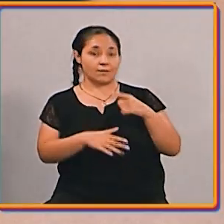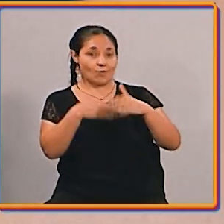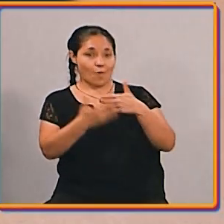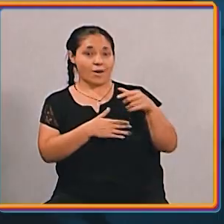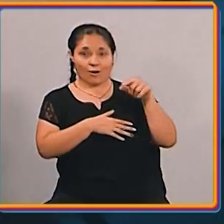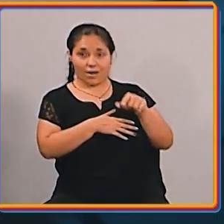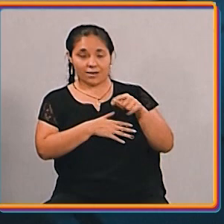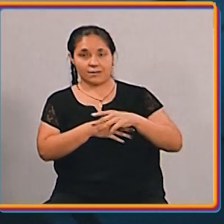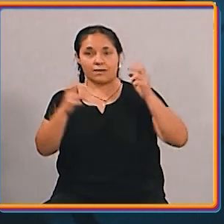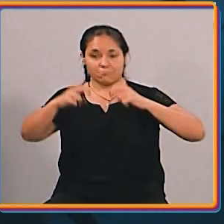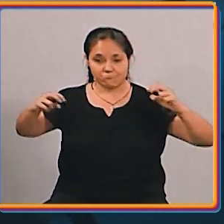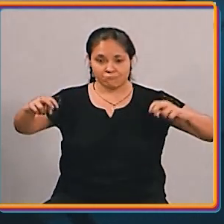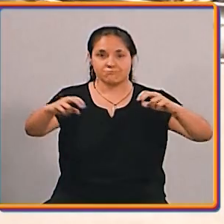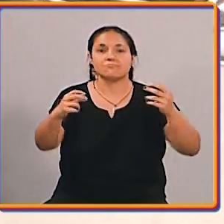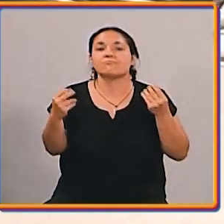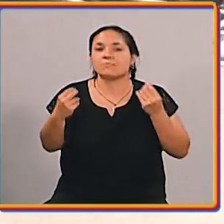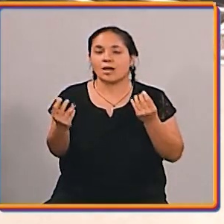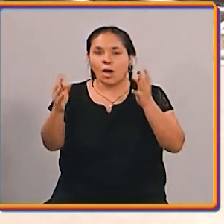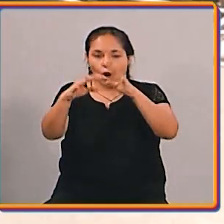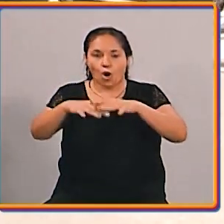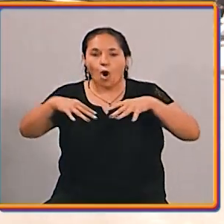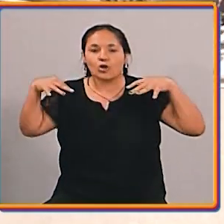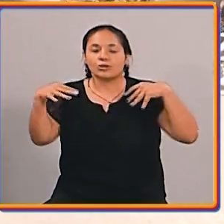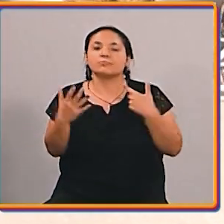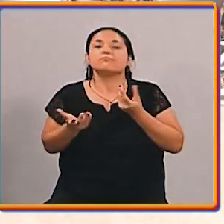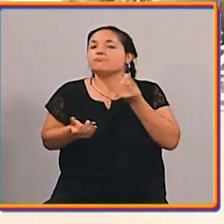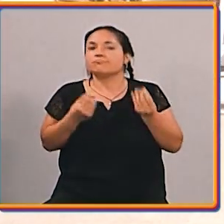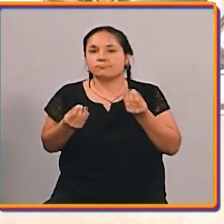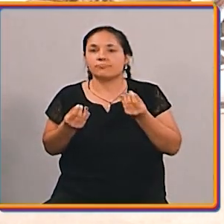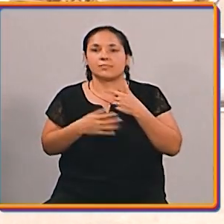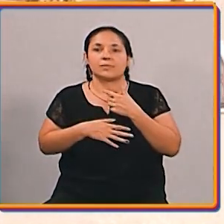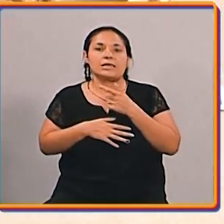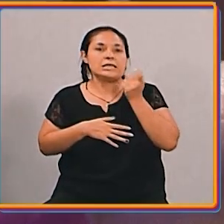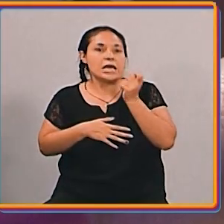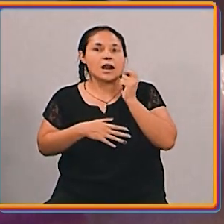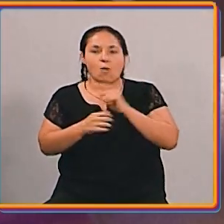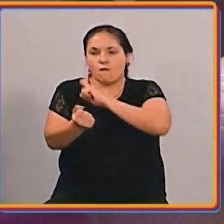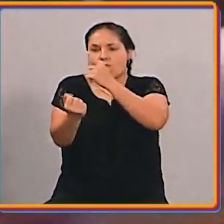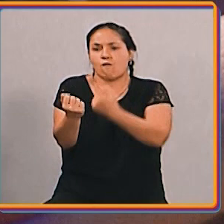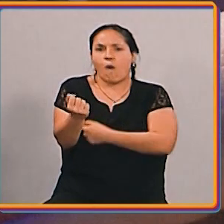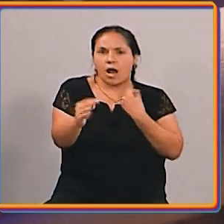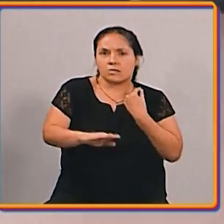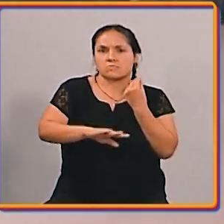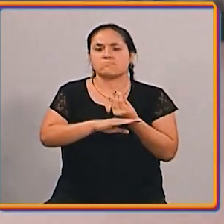En Coup representamos integrantes de una corte que luchan por ver quién posee mayor influencia.